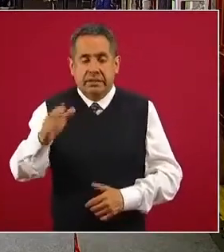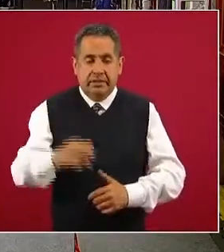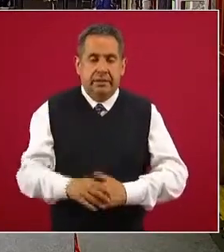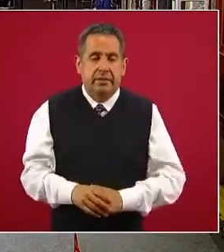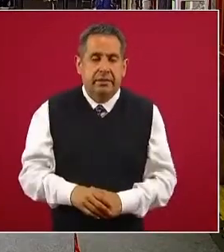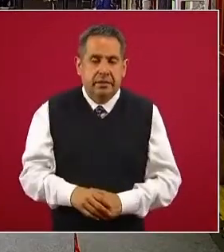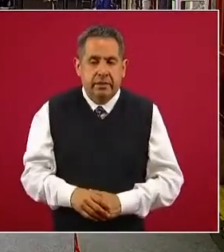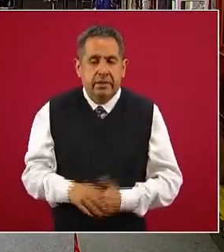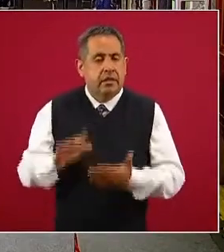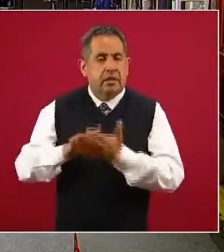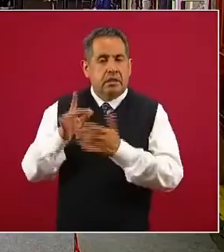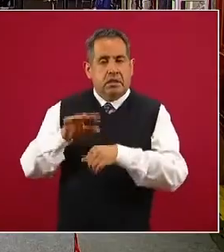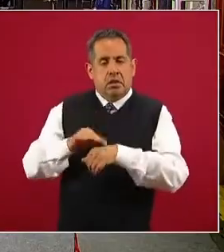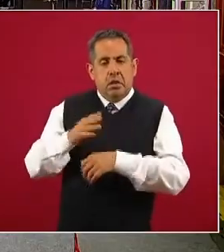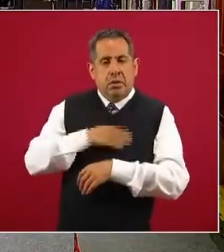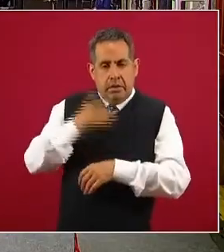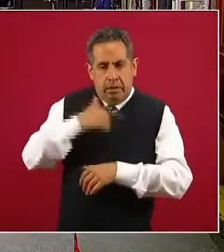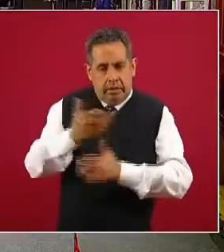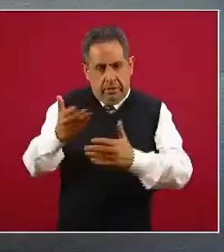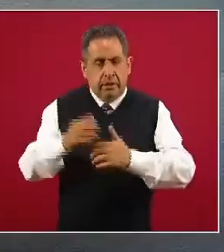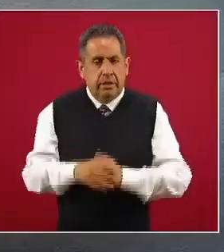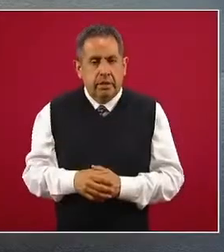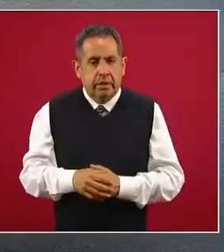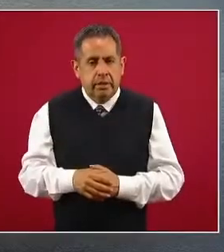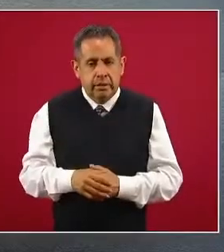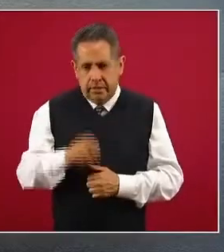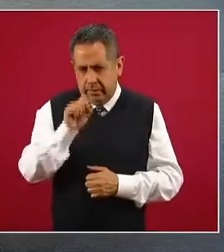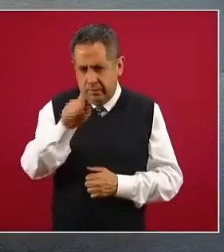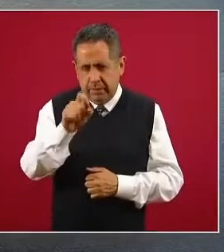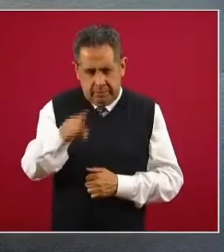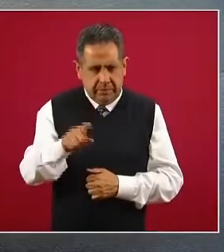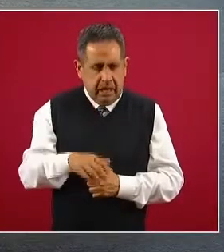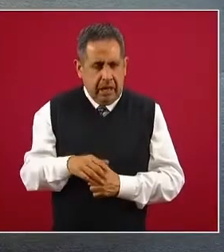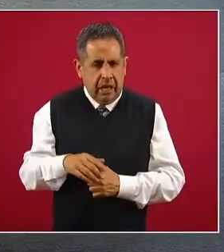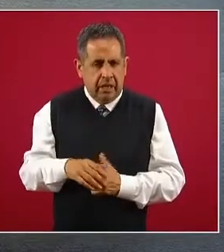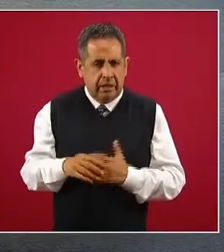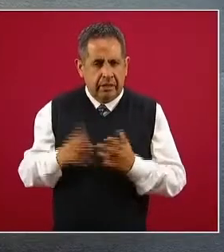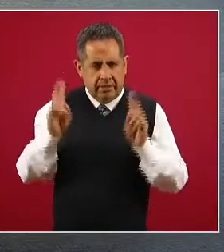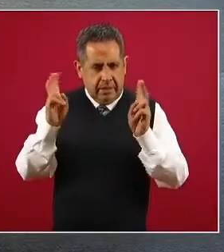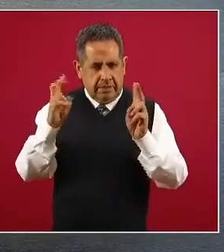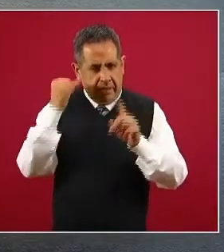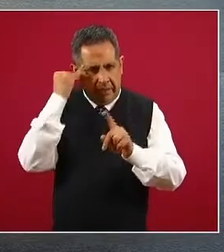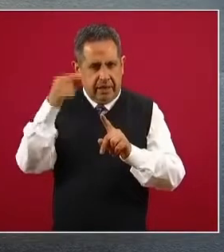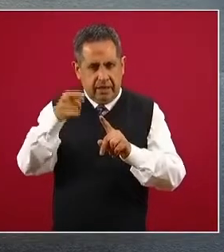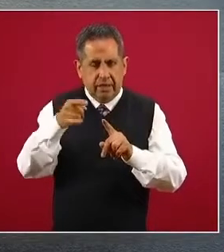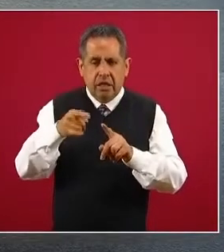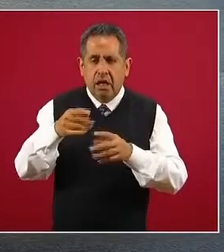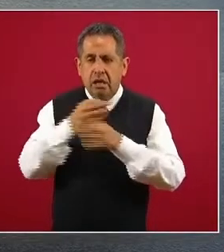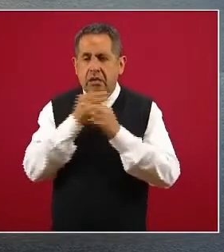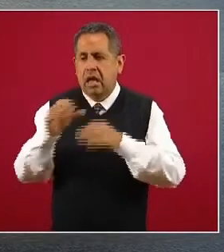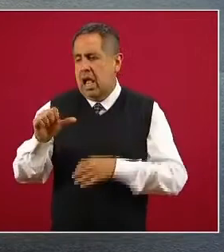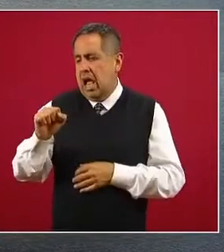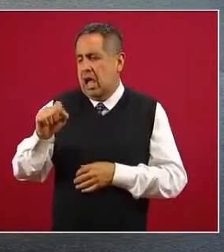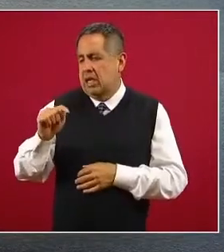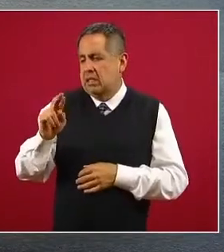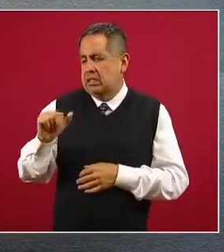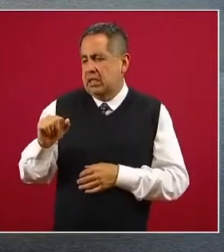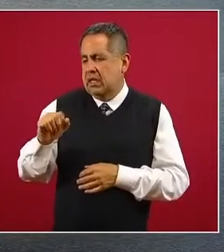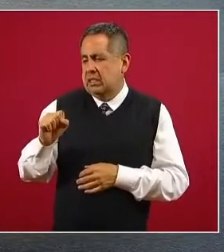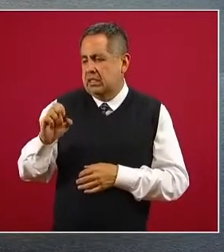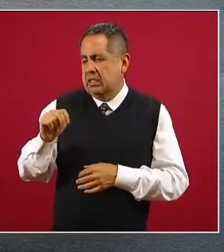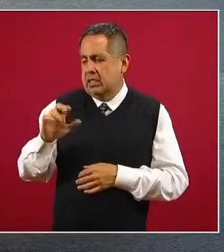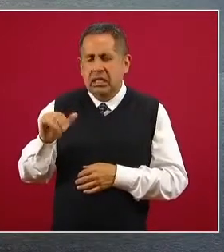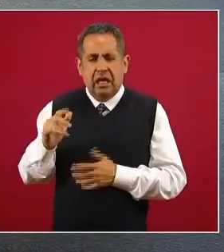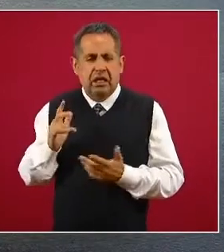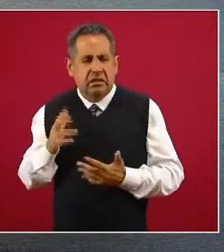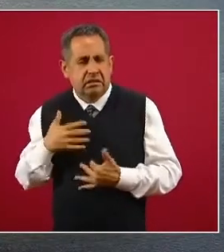Gracias, doctor. Buenas noches. Siguiendo con este tema del anuncio de AstraZeneca,